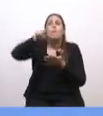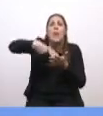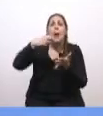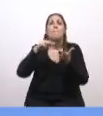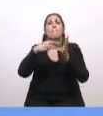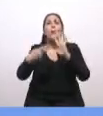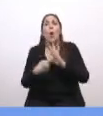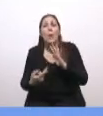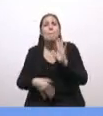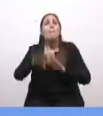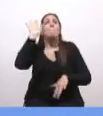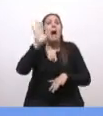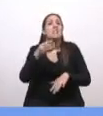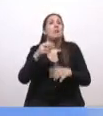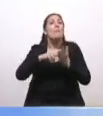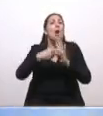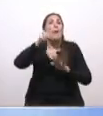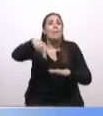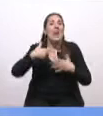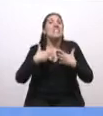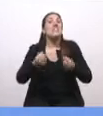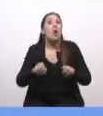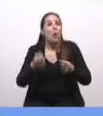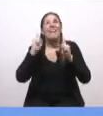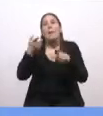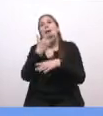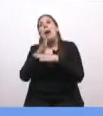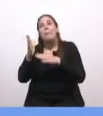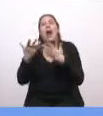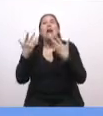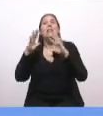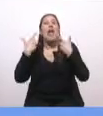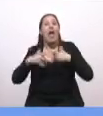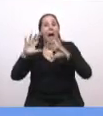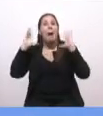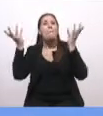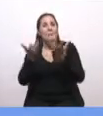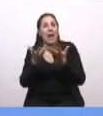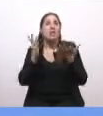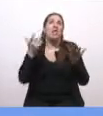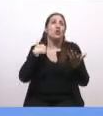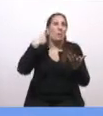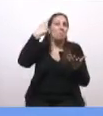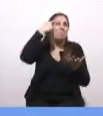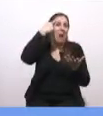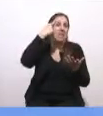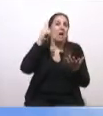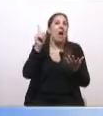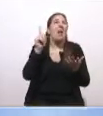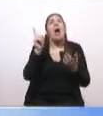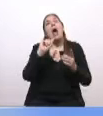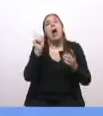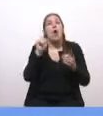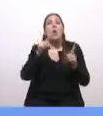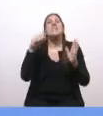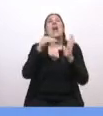fundamentalmente en la salud pública además de en el ambiente tal vez pensaría bueno no es un tema para la agenda no sí lo es